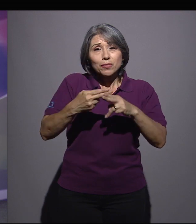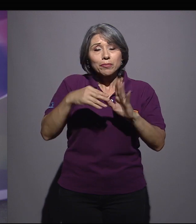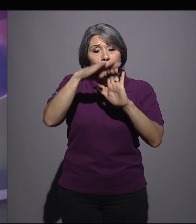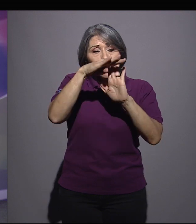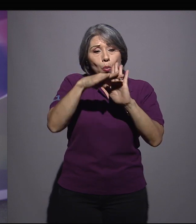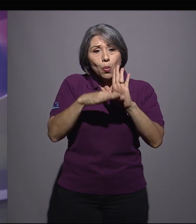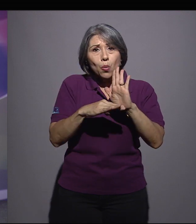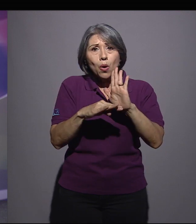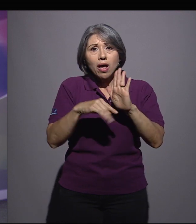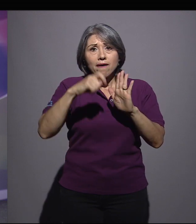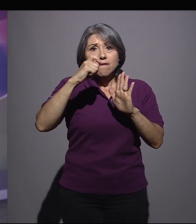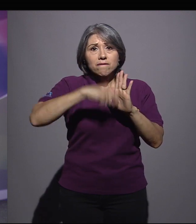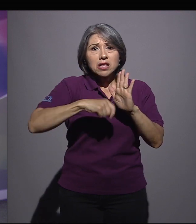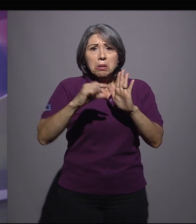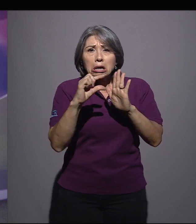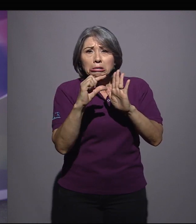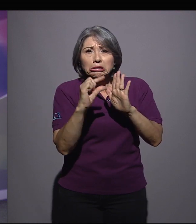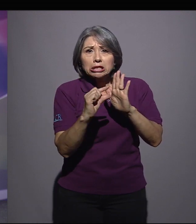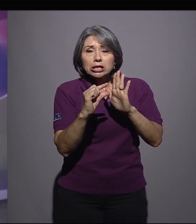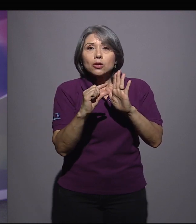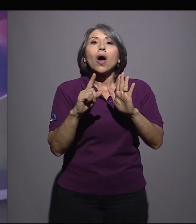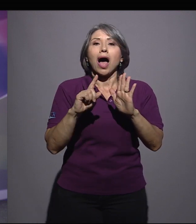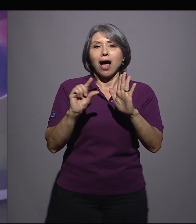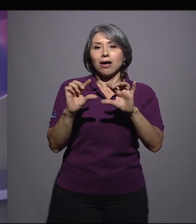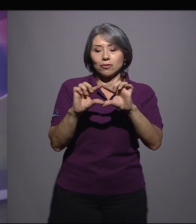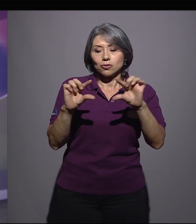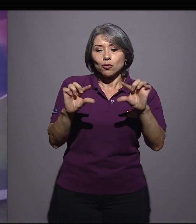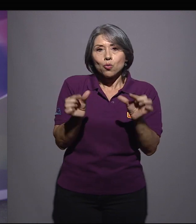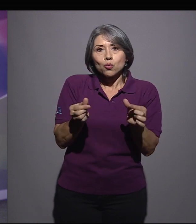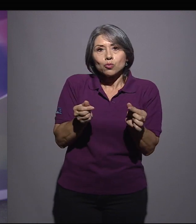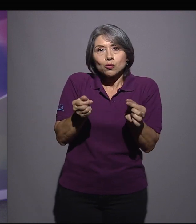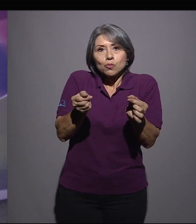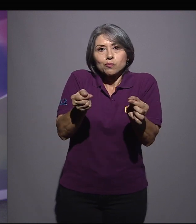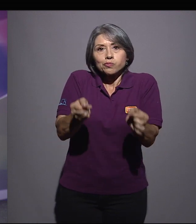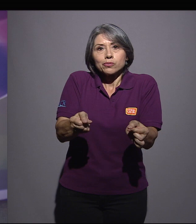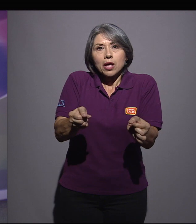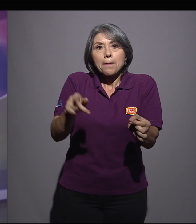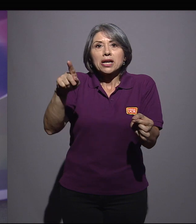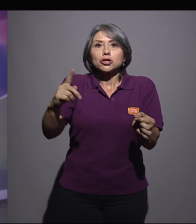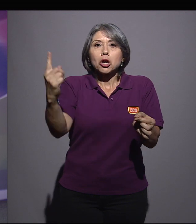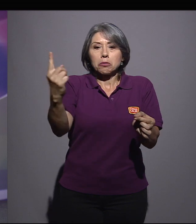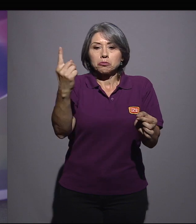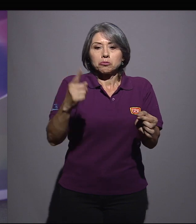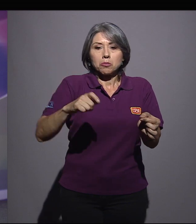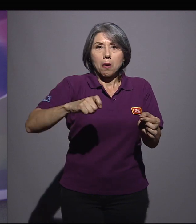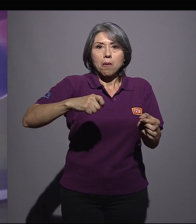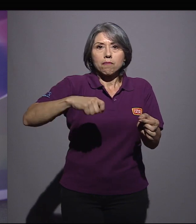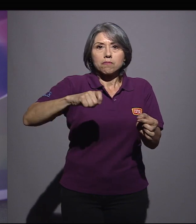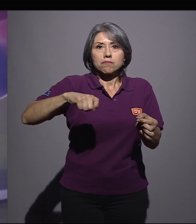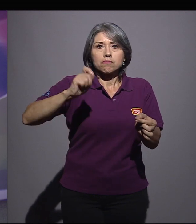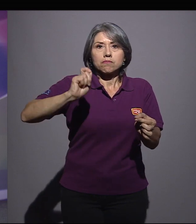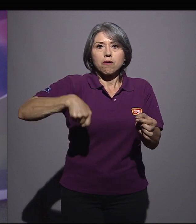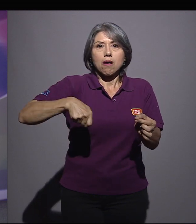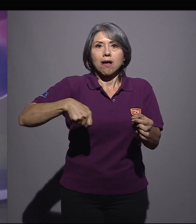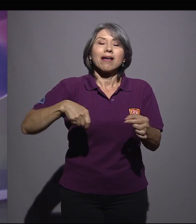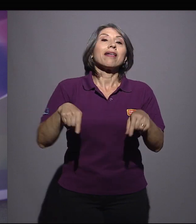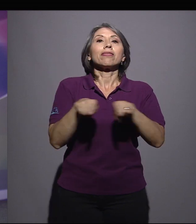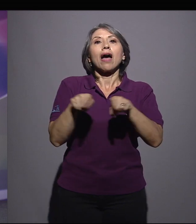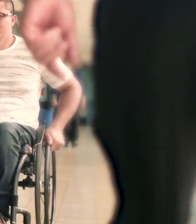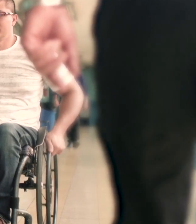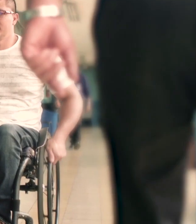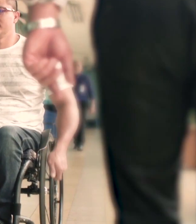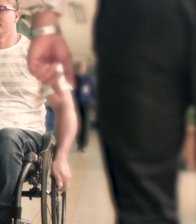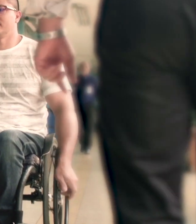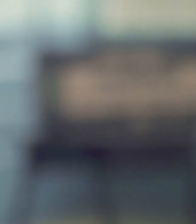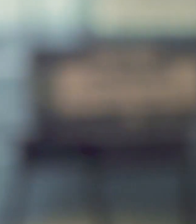esa plantilla de forma tal que se coloca, la persona firma y va a ocupar solo el espacio que le corresponda. Está la mampara móvil, también